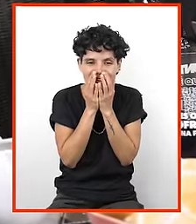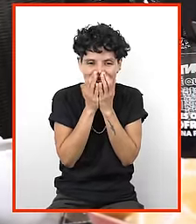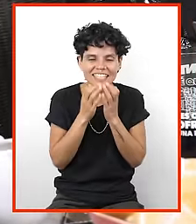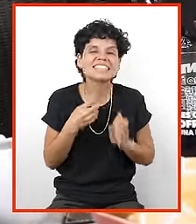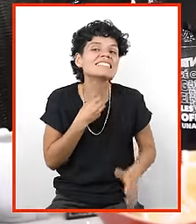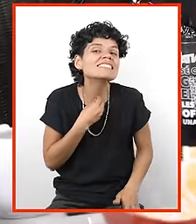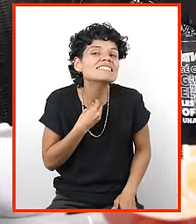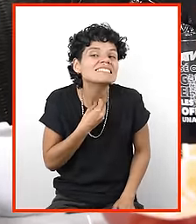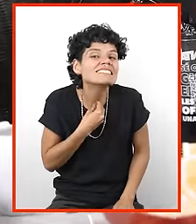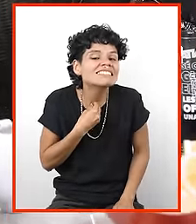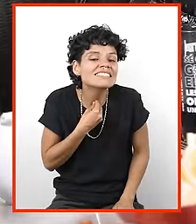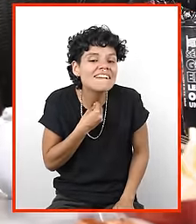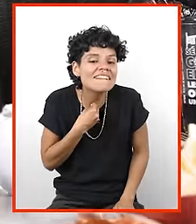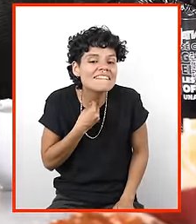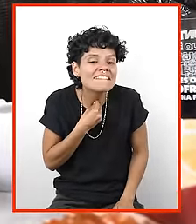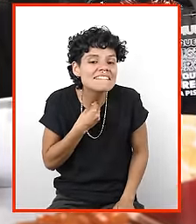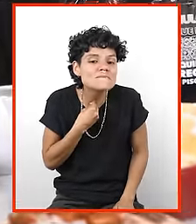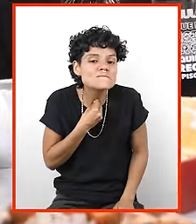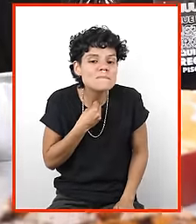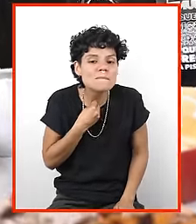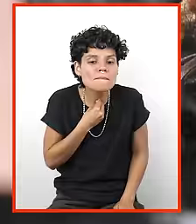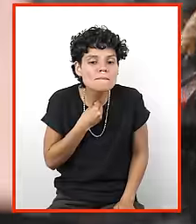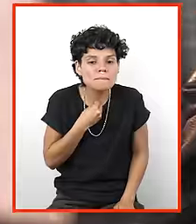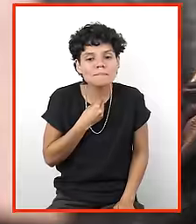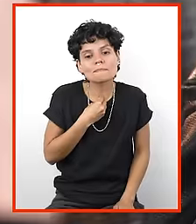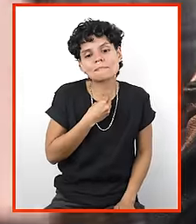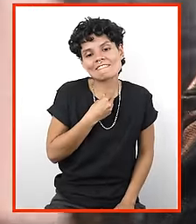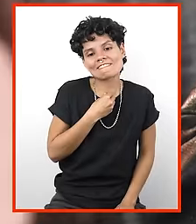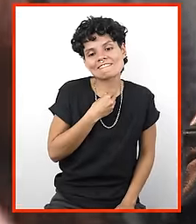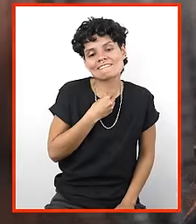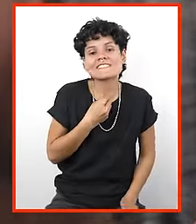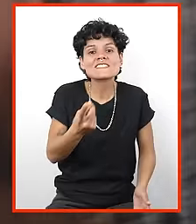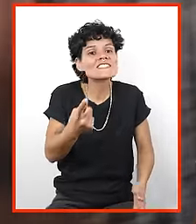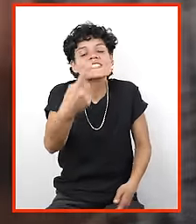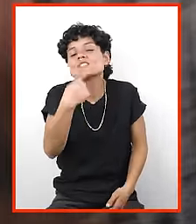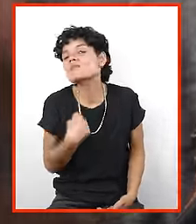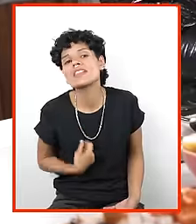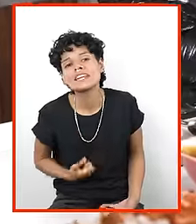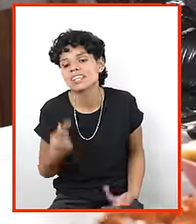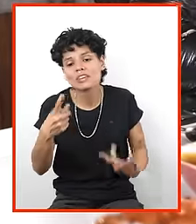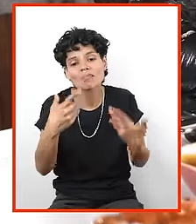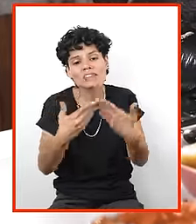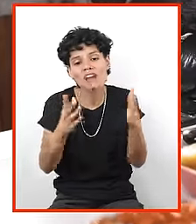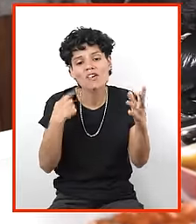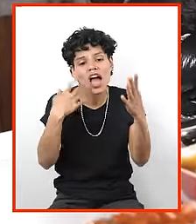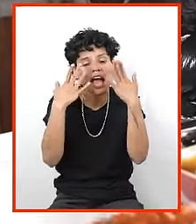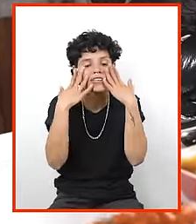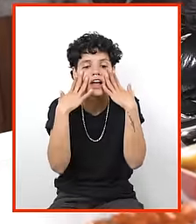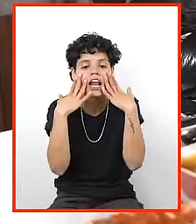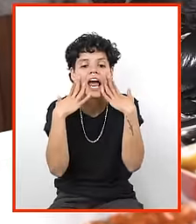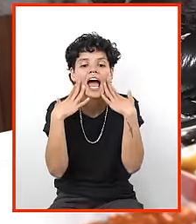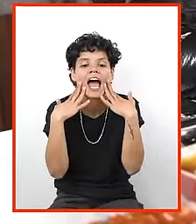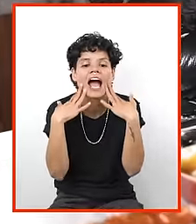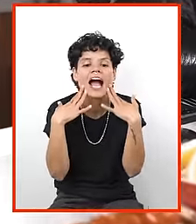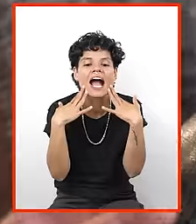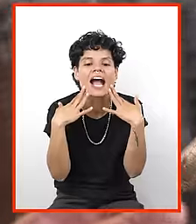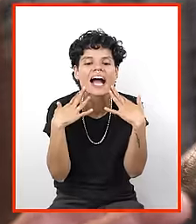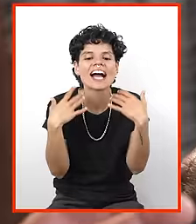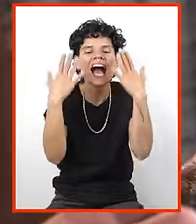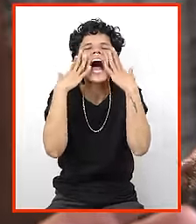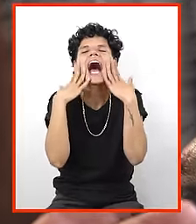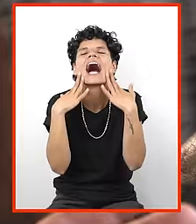Es que estaba ahí. Tú me abriste ese canal, yo dije que no lo hiciéramos. ¿Y voy a llorar. ¡Me